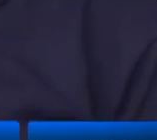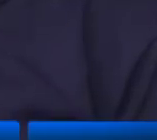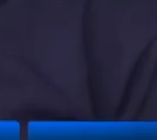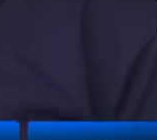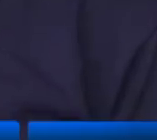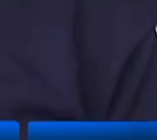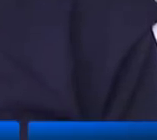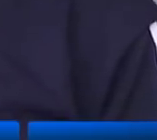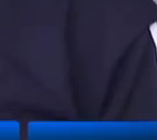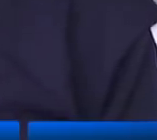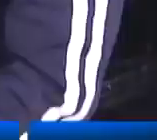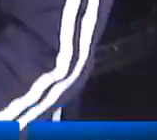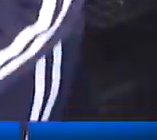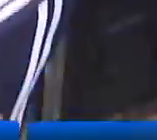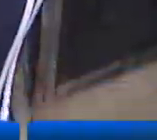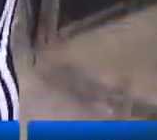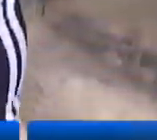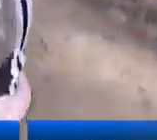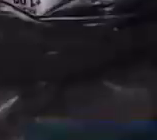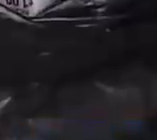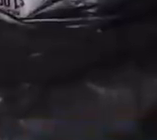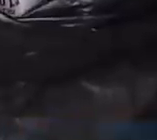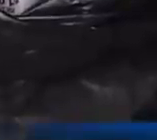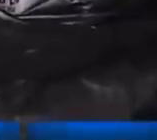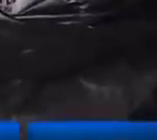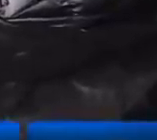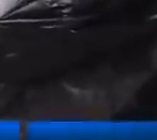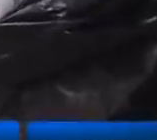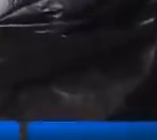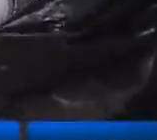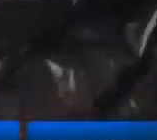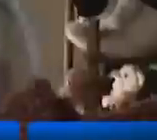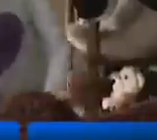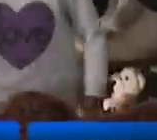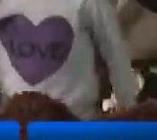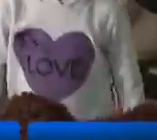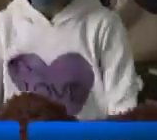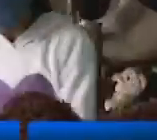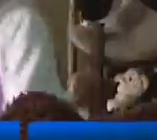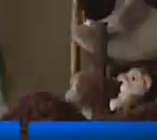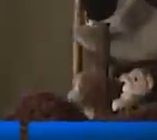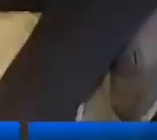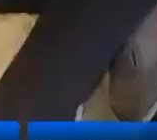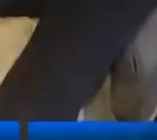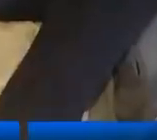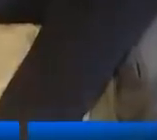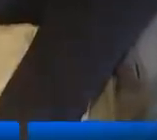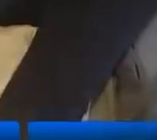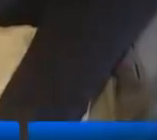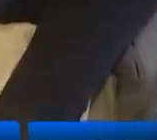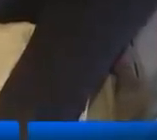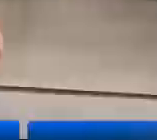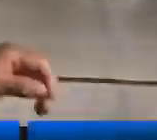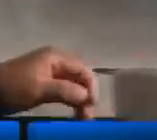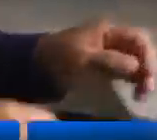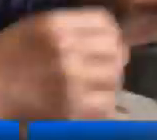4 carros, si no vengo a pie. Tras la emergencia sanitaria tuvo que dejar de trabajar y la situación se complicó aún más, porque